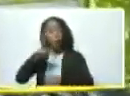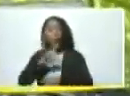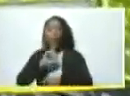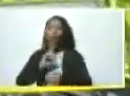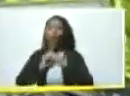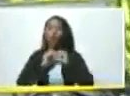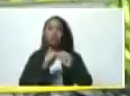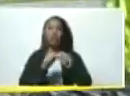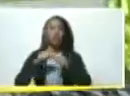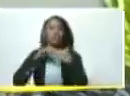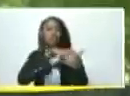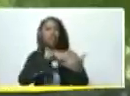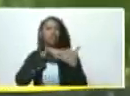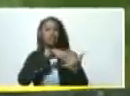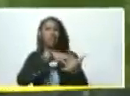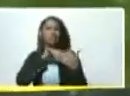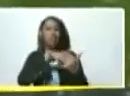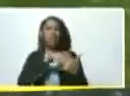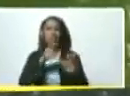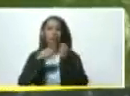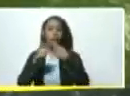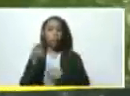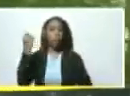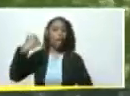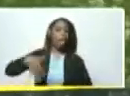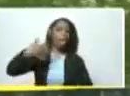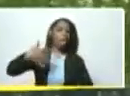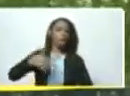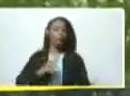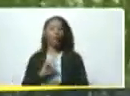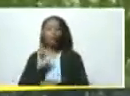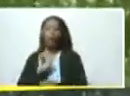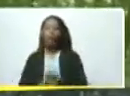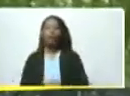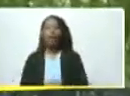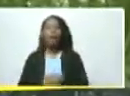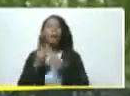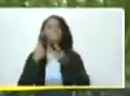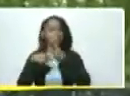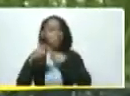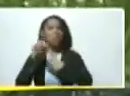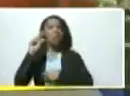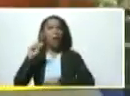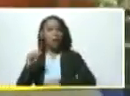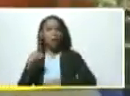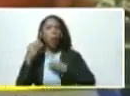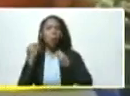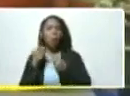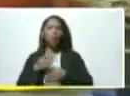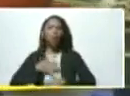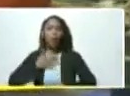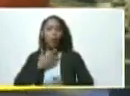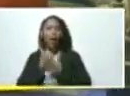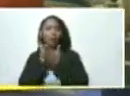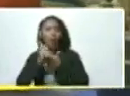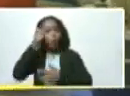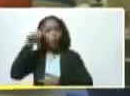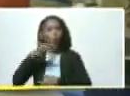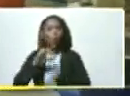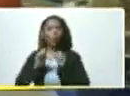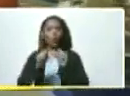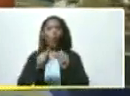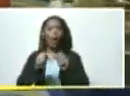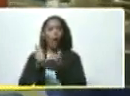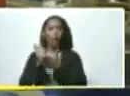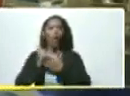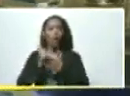seguir en esa misma guerra que nos están haciendo y venderla a un costo demasiado elevado. La vendemos Correcto. A precio soberano para poder ayudar al pueblo y seguirnos ayudando entre todos